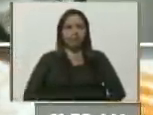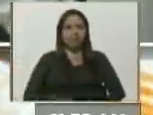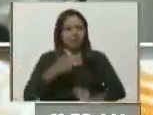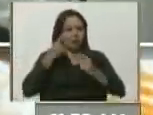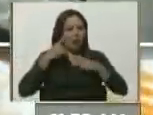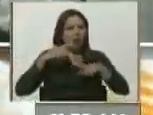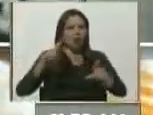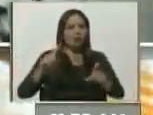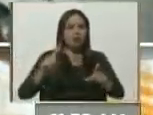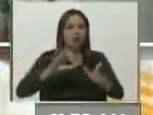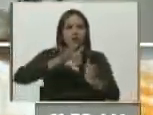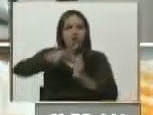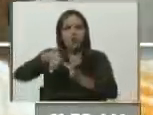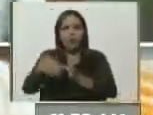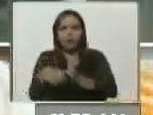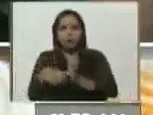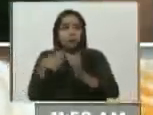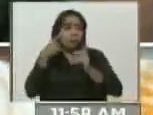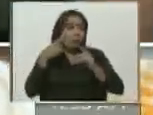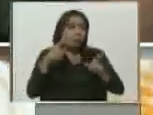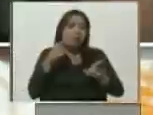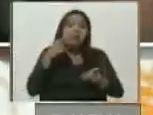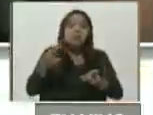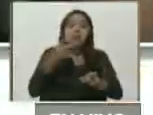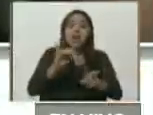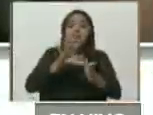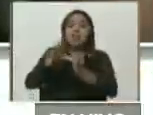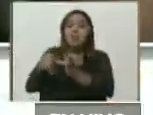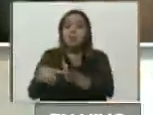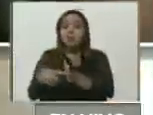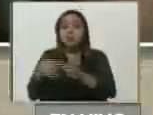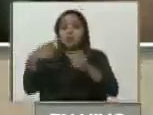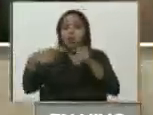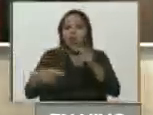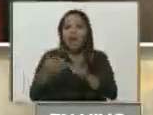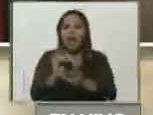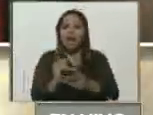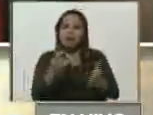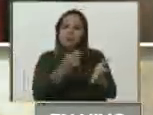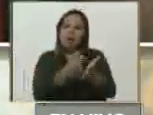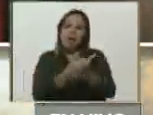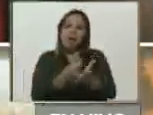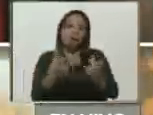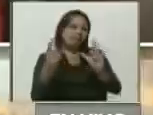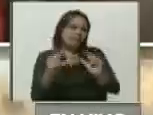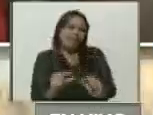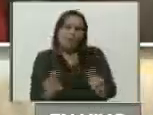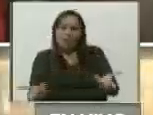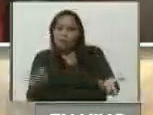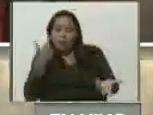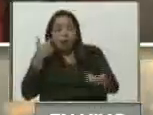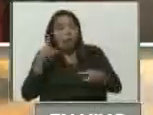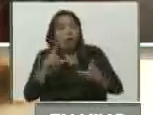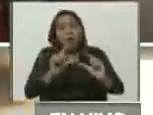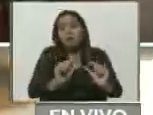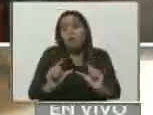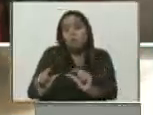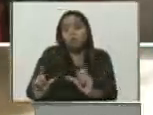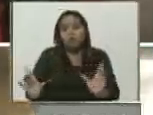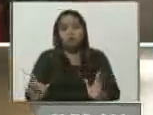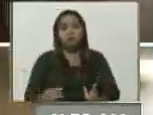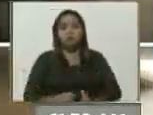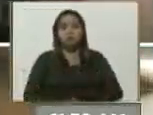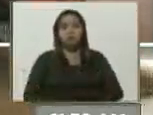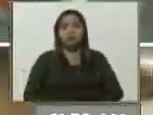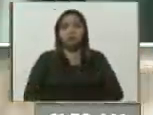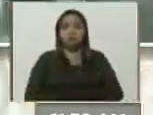presuntamente hurtan una mercancía cuyo valor pudiera ser insignificante totalmente.